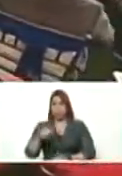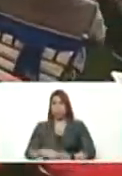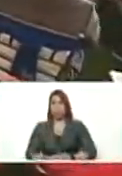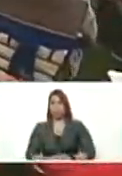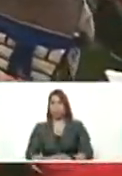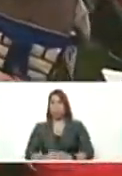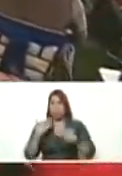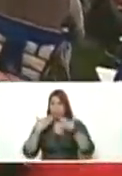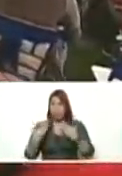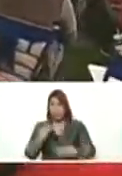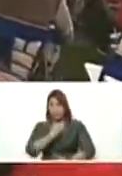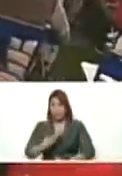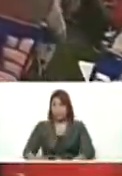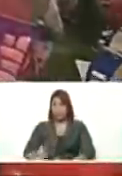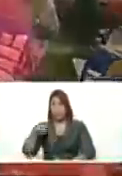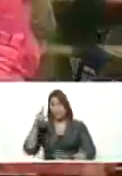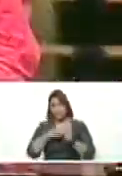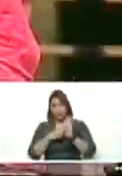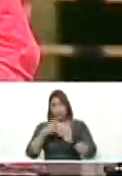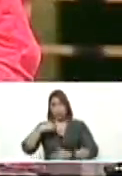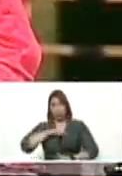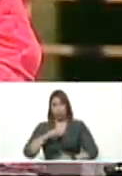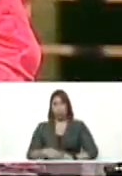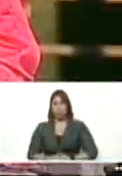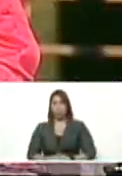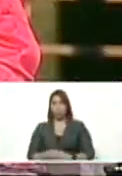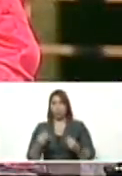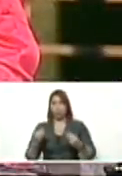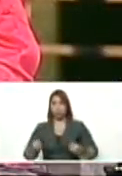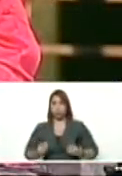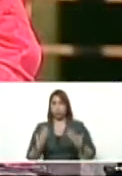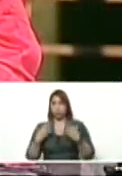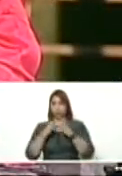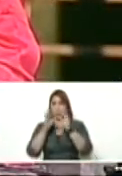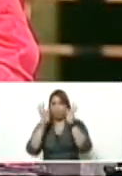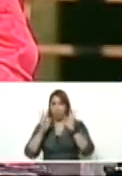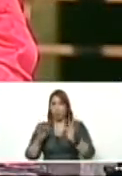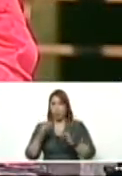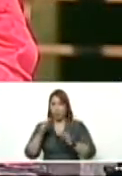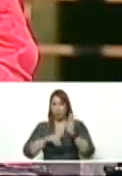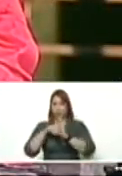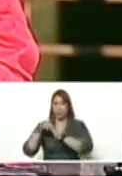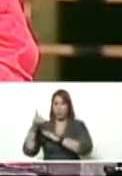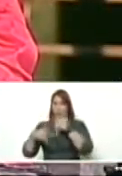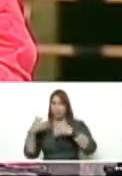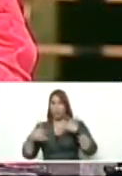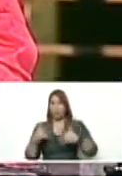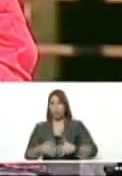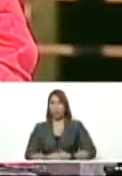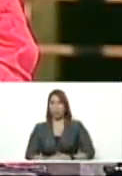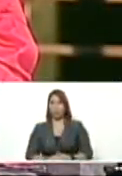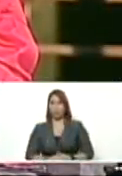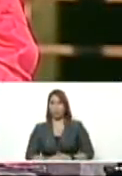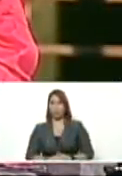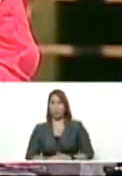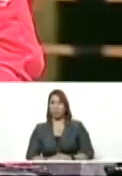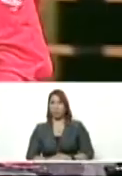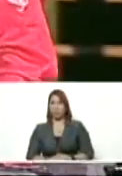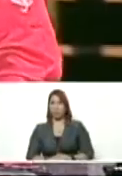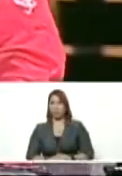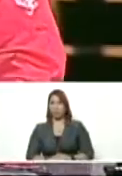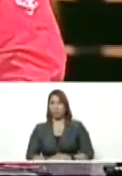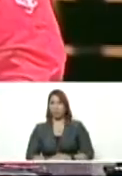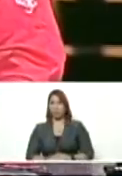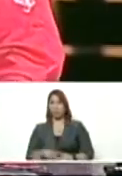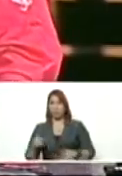Muchas gracias, presidente. De verdad que estamos muy emocionados por toda la forma en que se ha desarrollado este evento, por todo el evento que tuvimos. Fue